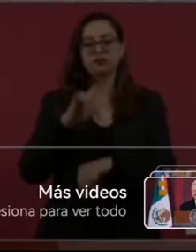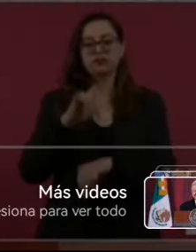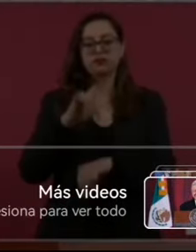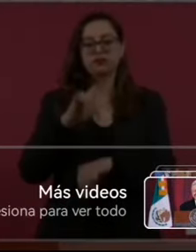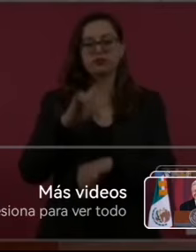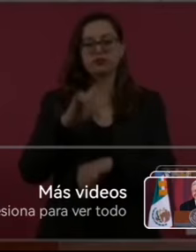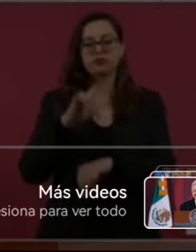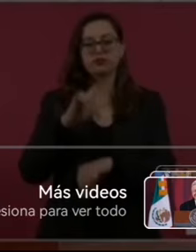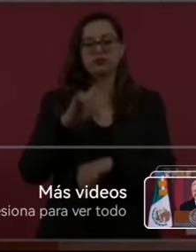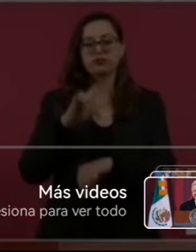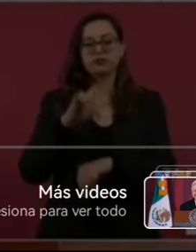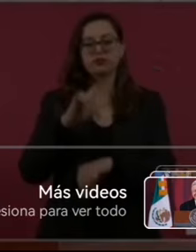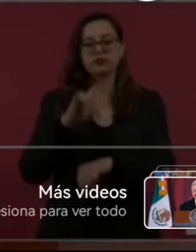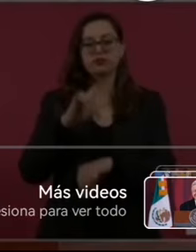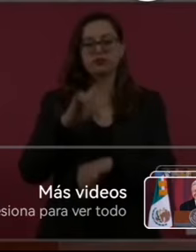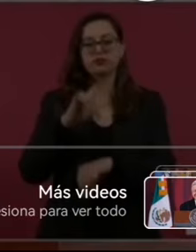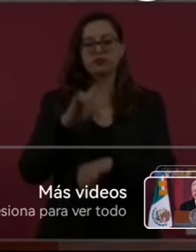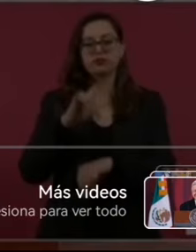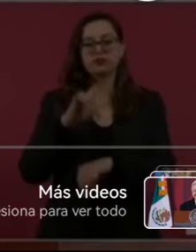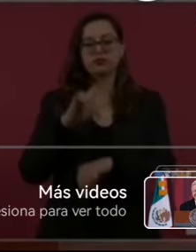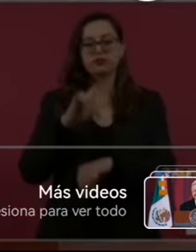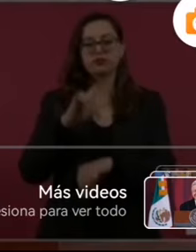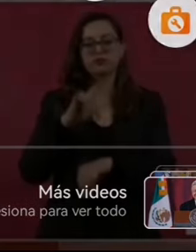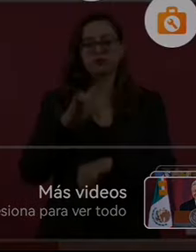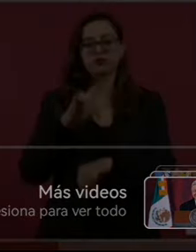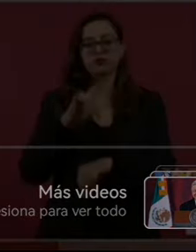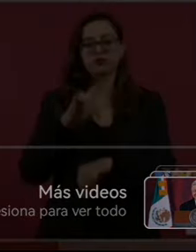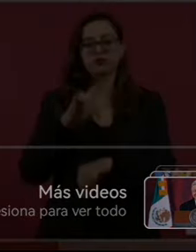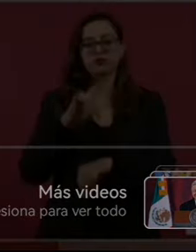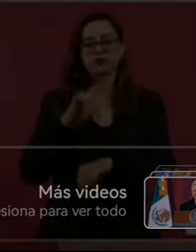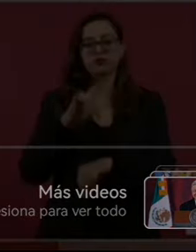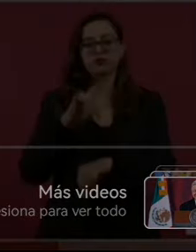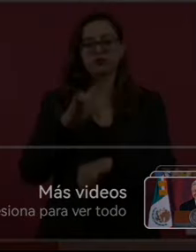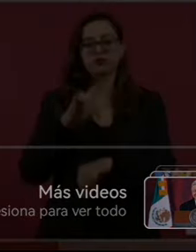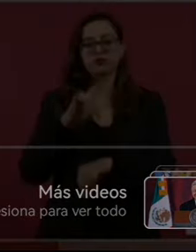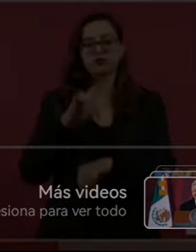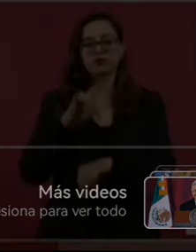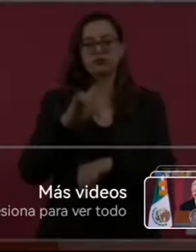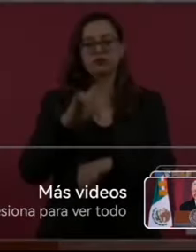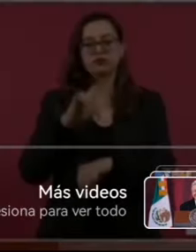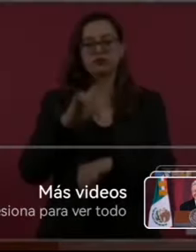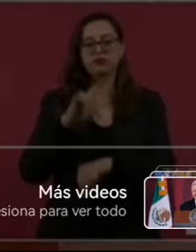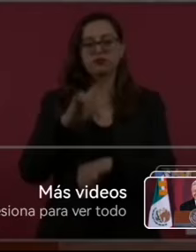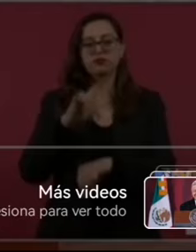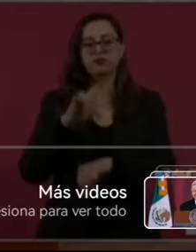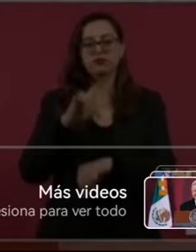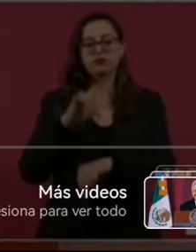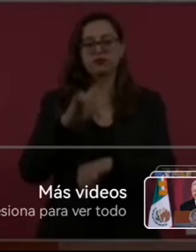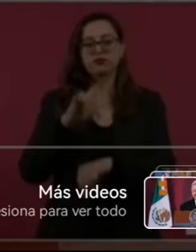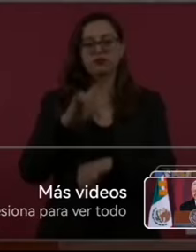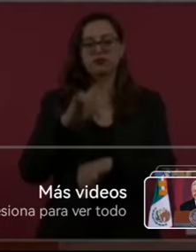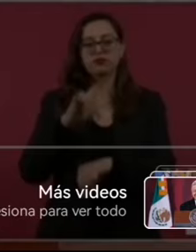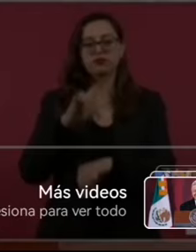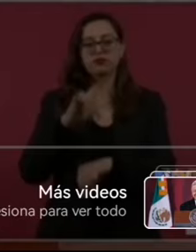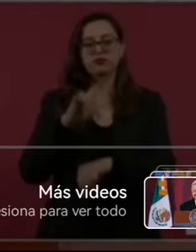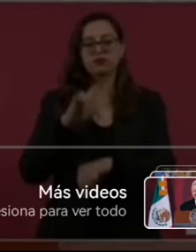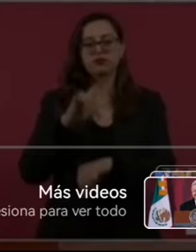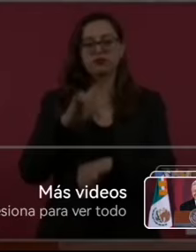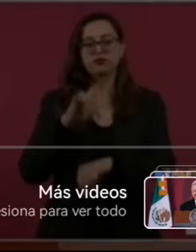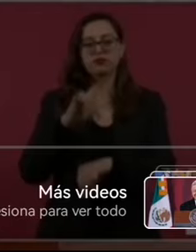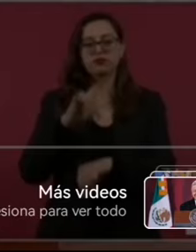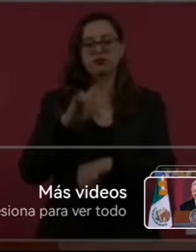Fíjense también lo que está diciendo. Nunca, nunca menciona el presidente